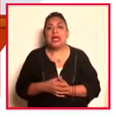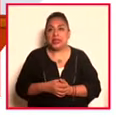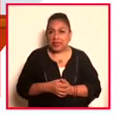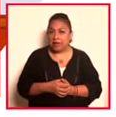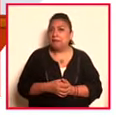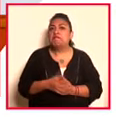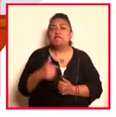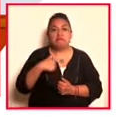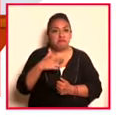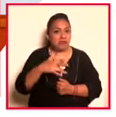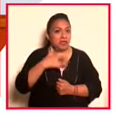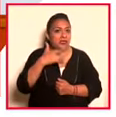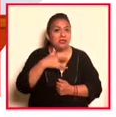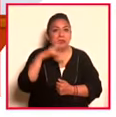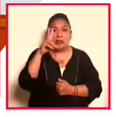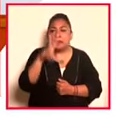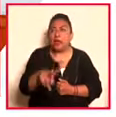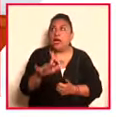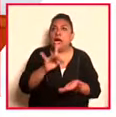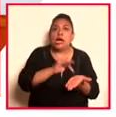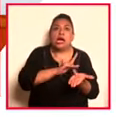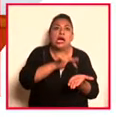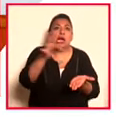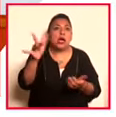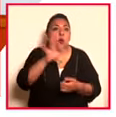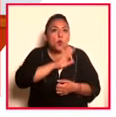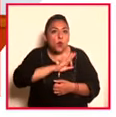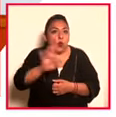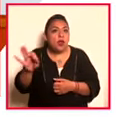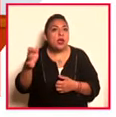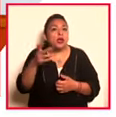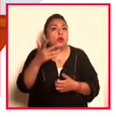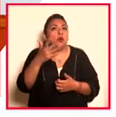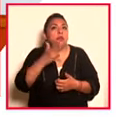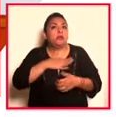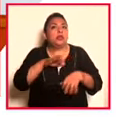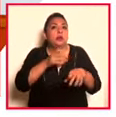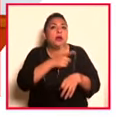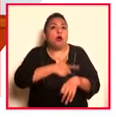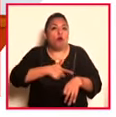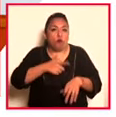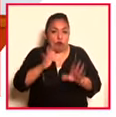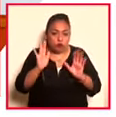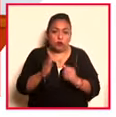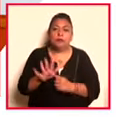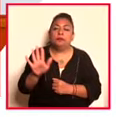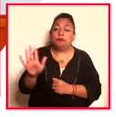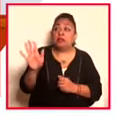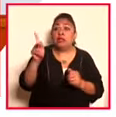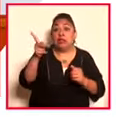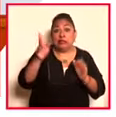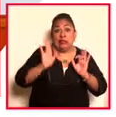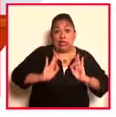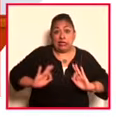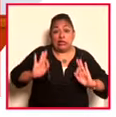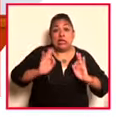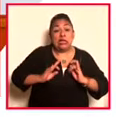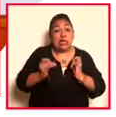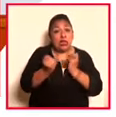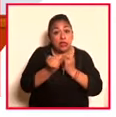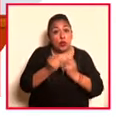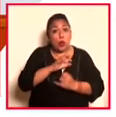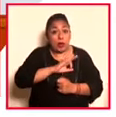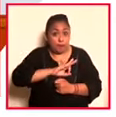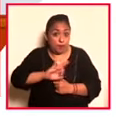hacen sentir increíblemente agradecida de poder hacer lo que más me gusta. Bueno, y la tranquilidad también de poder